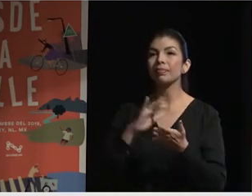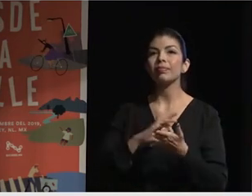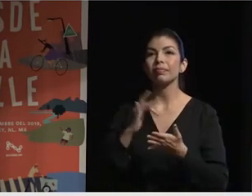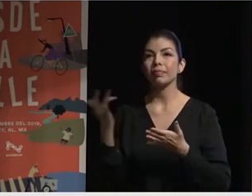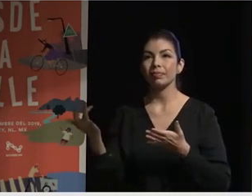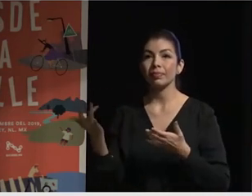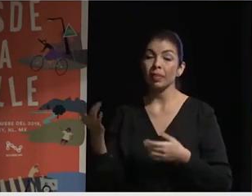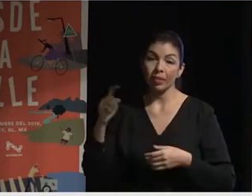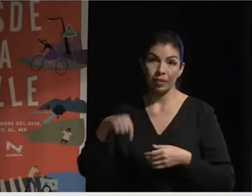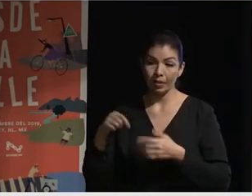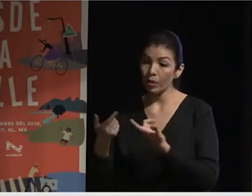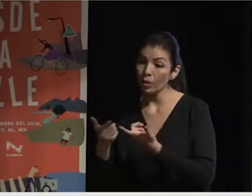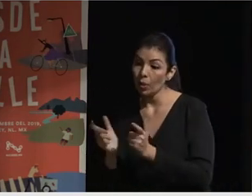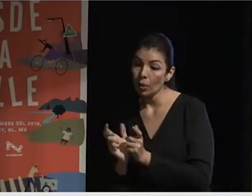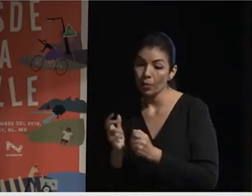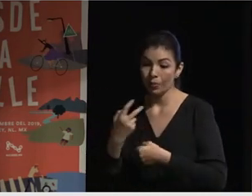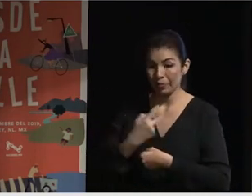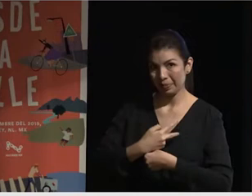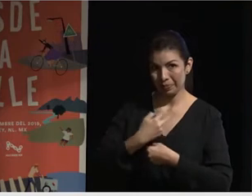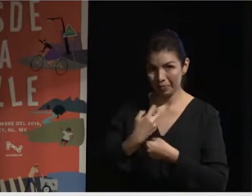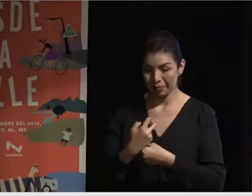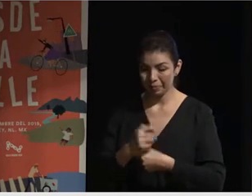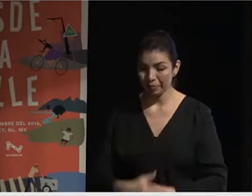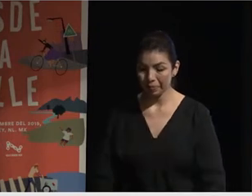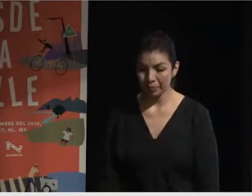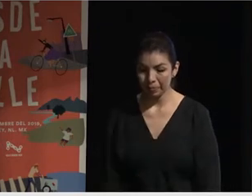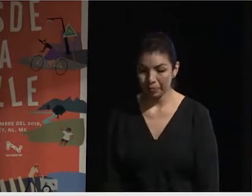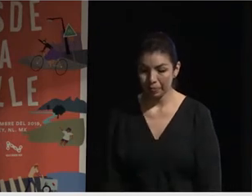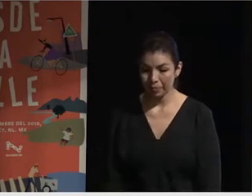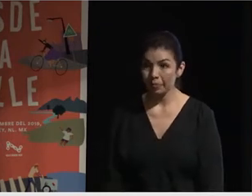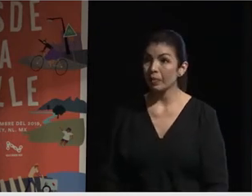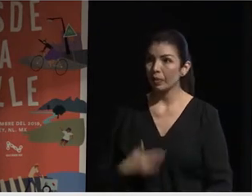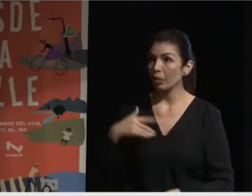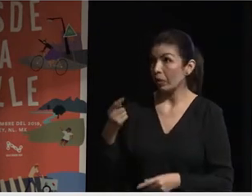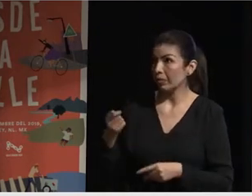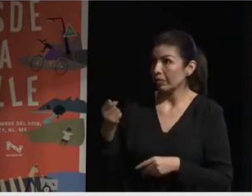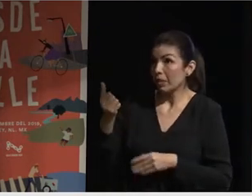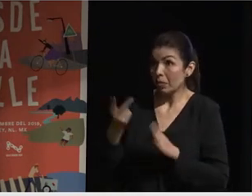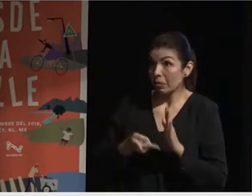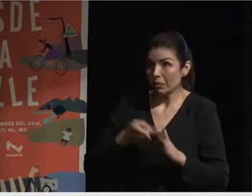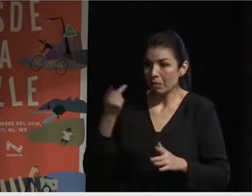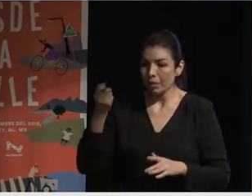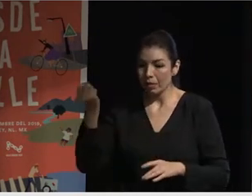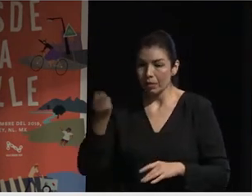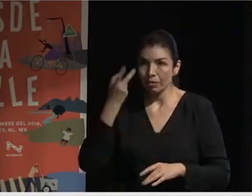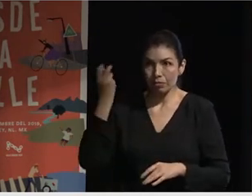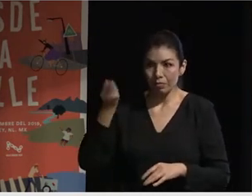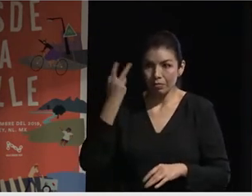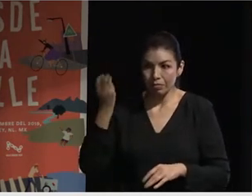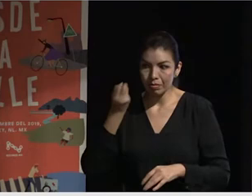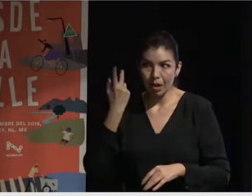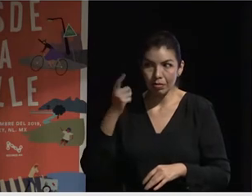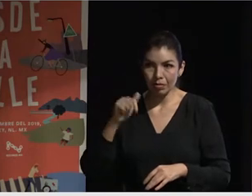pueblo bicicletero y a la Bicired por la invitación. Es la primera vez que asisto a un congreso de esta naturaleza,